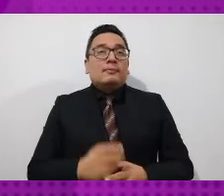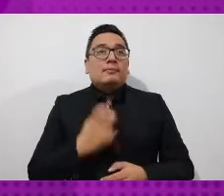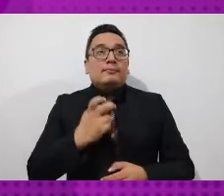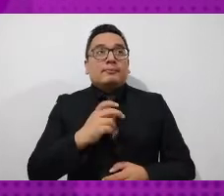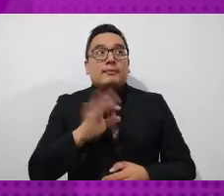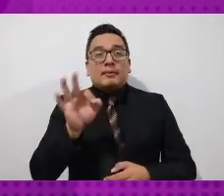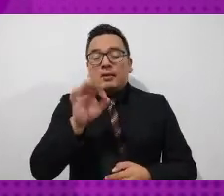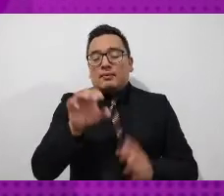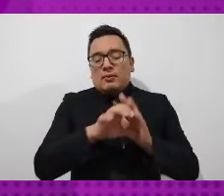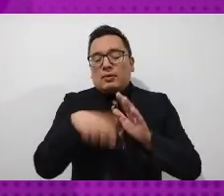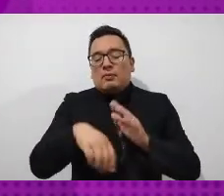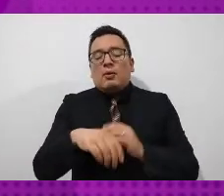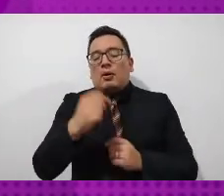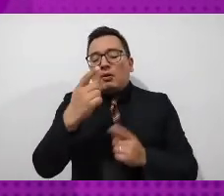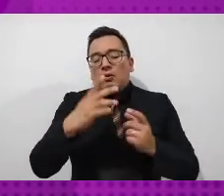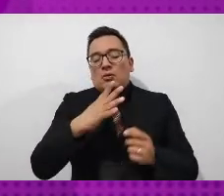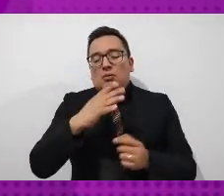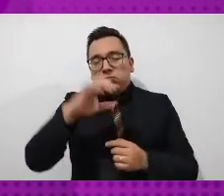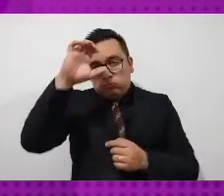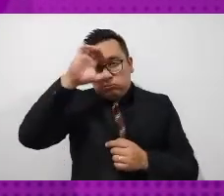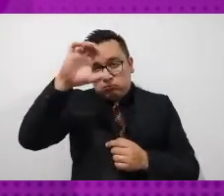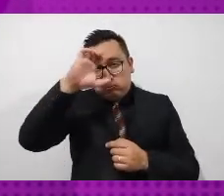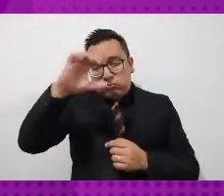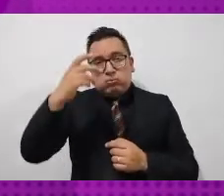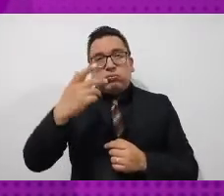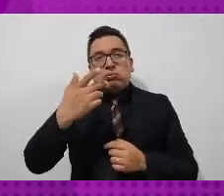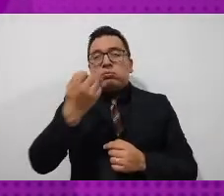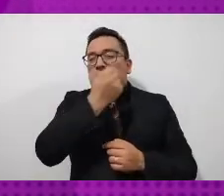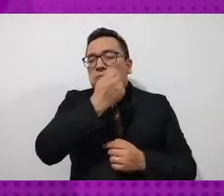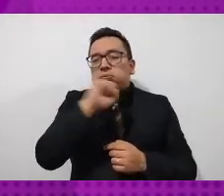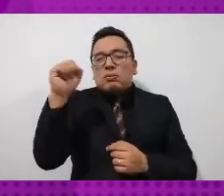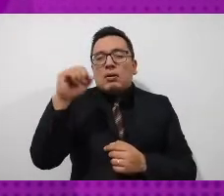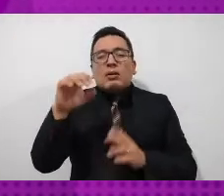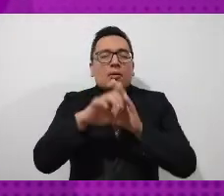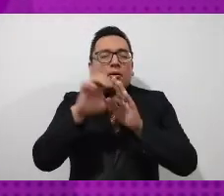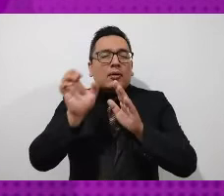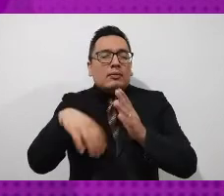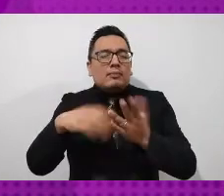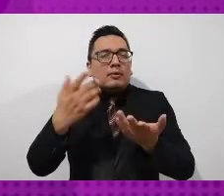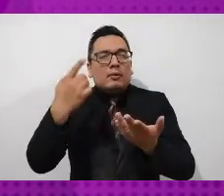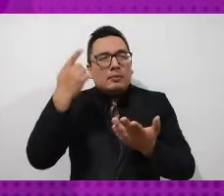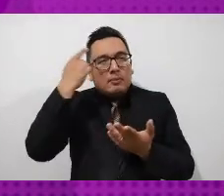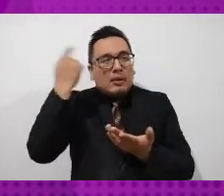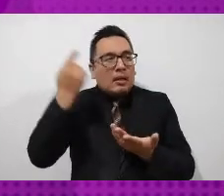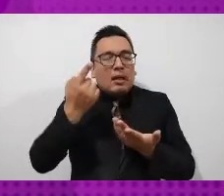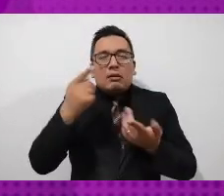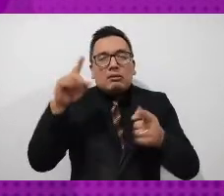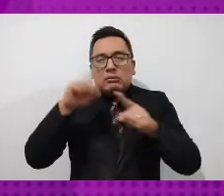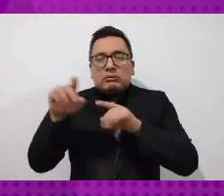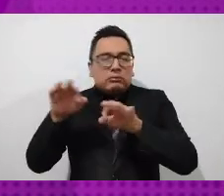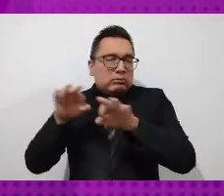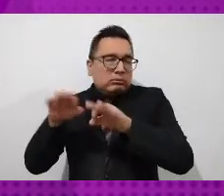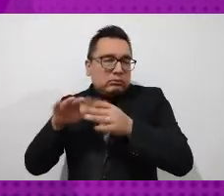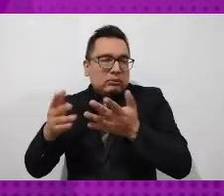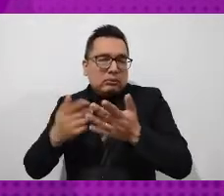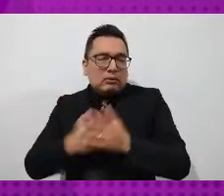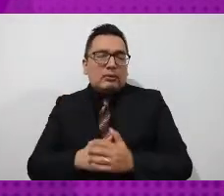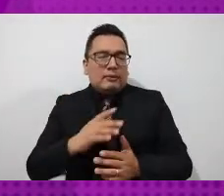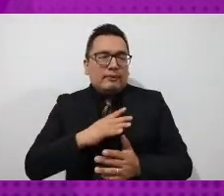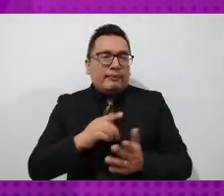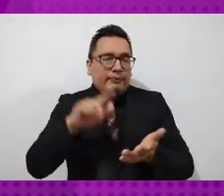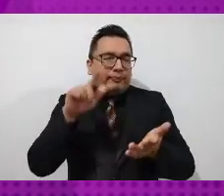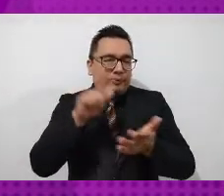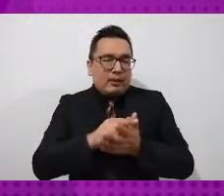tiene experiencia, por ejemplo, en el ramo profesional, por ejemplo, para el ejercicio de ciertas actividades que regula la ley